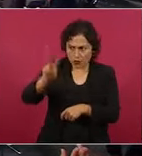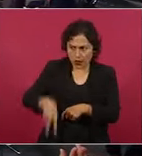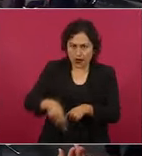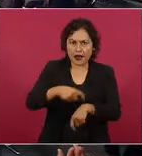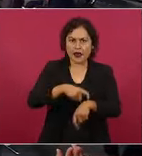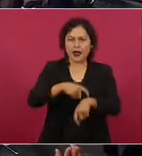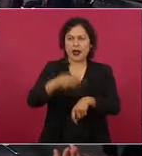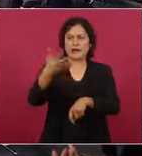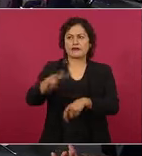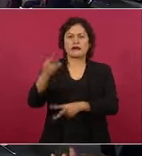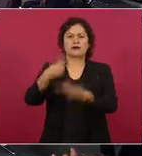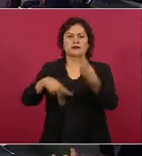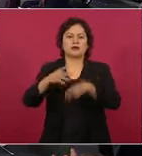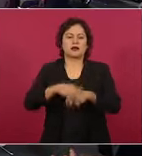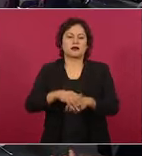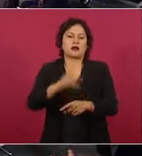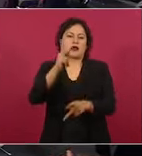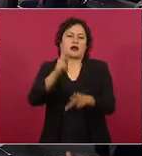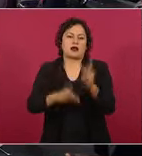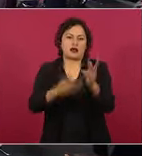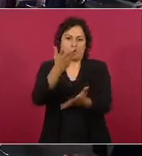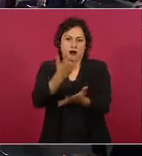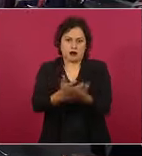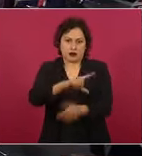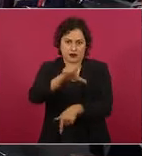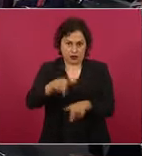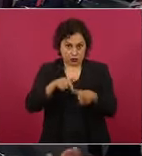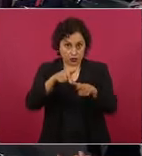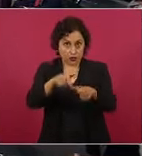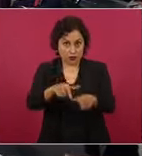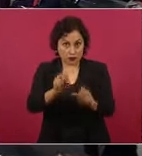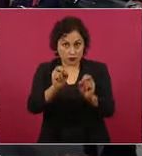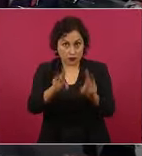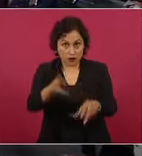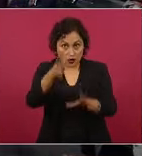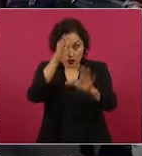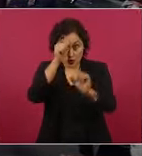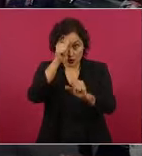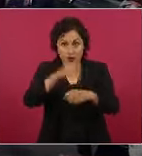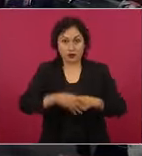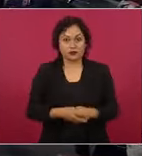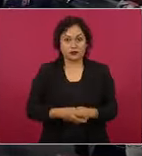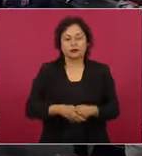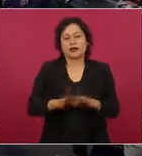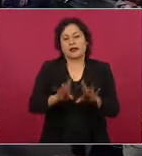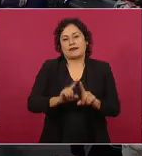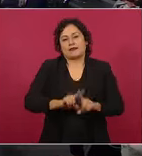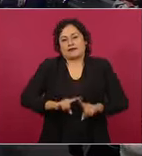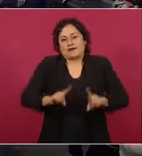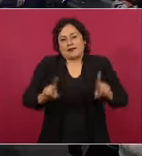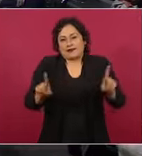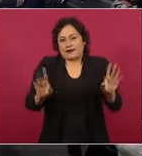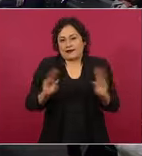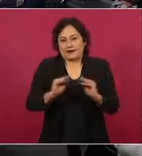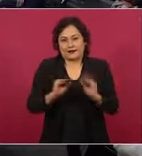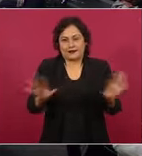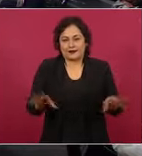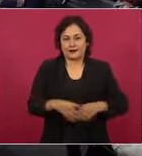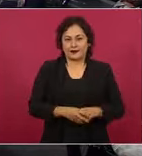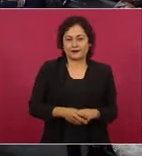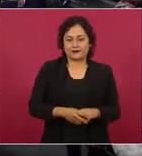y le seguimos. ¿De acuerdo? Digo, va a ser de otro tipo, pues,